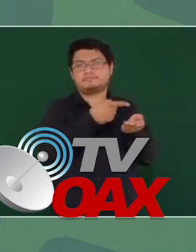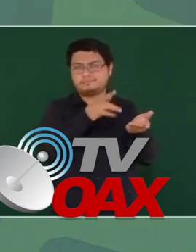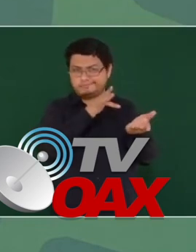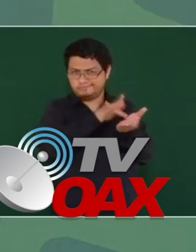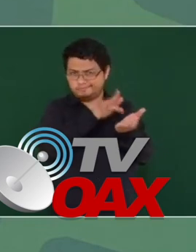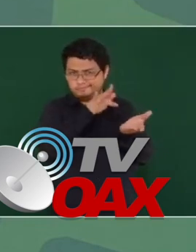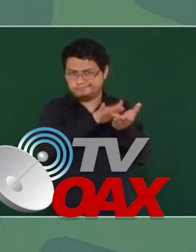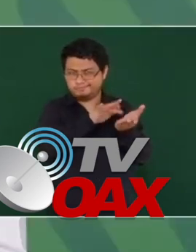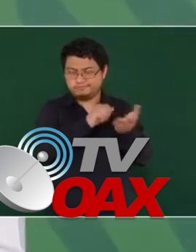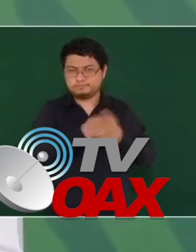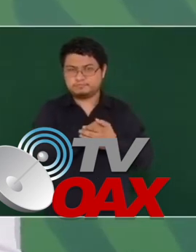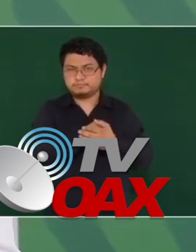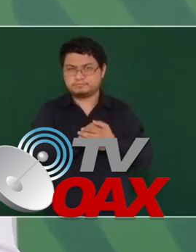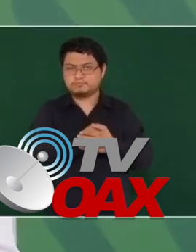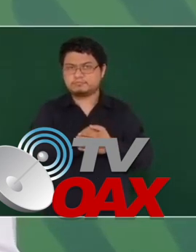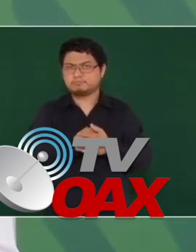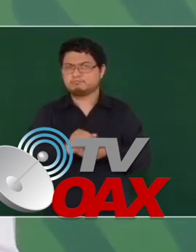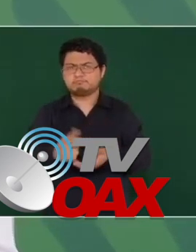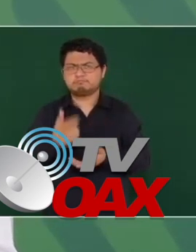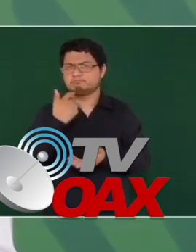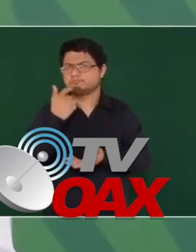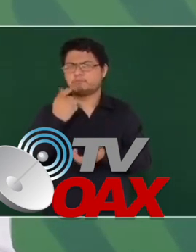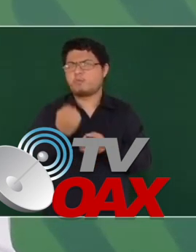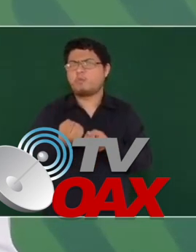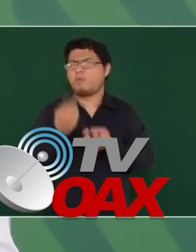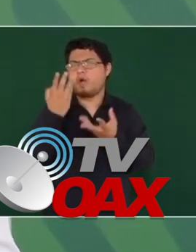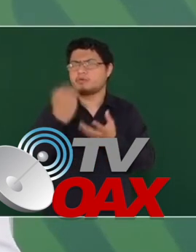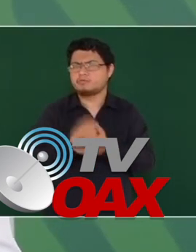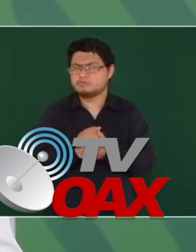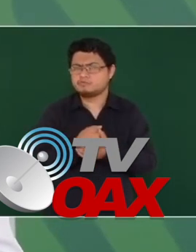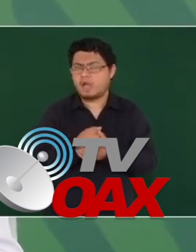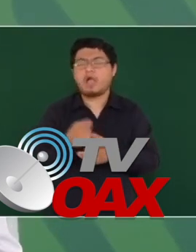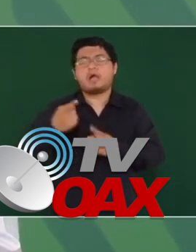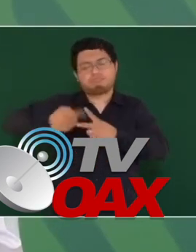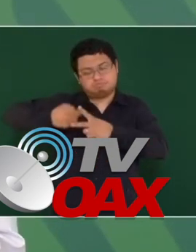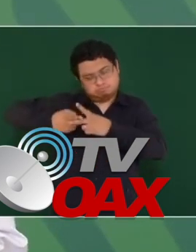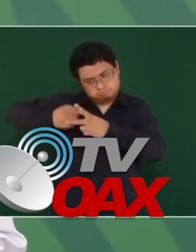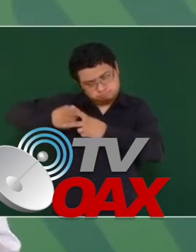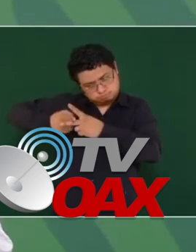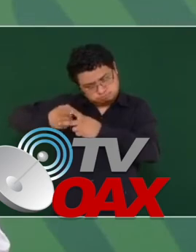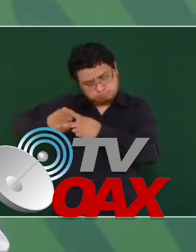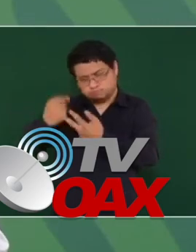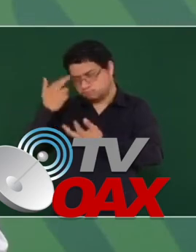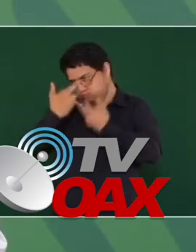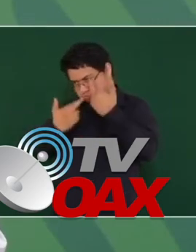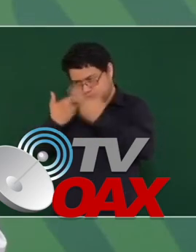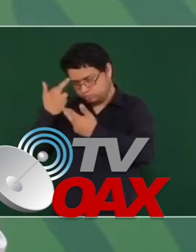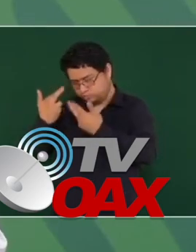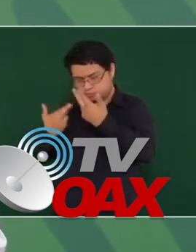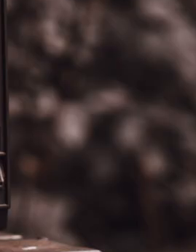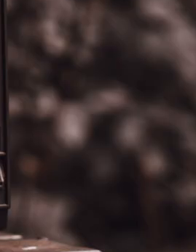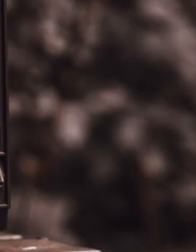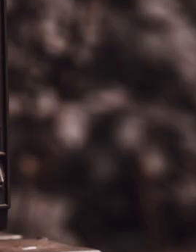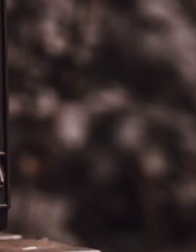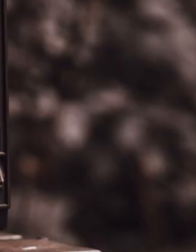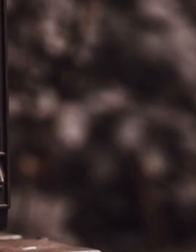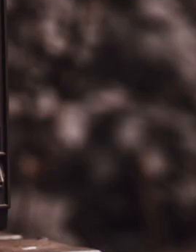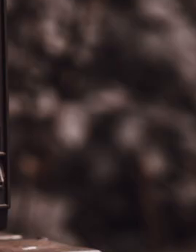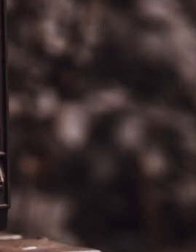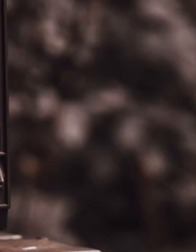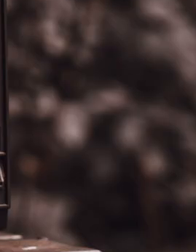que se va a fijar de acuerdo a un avalúo que ya se está